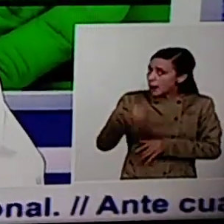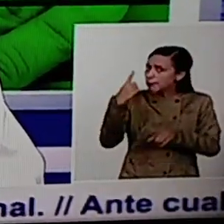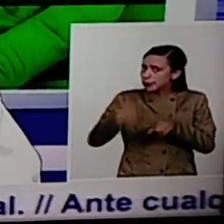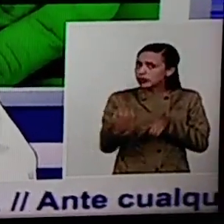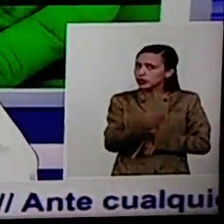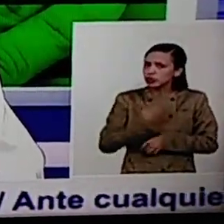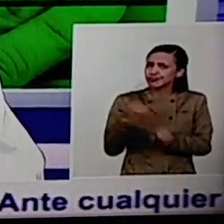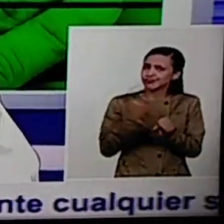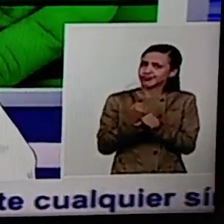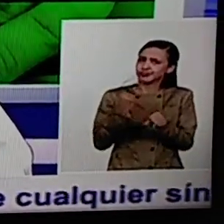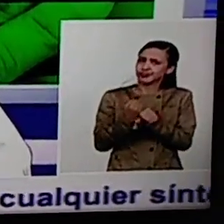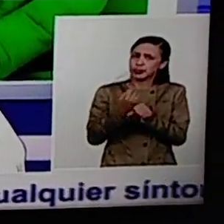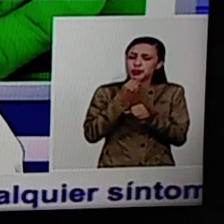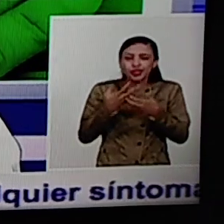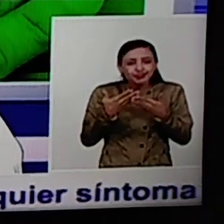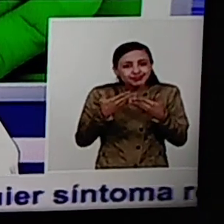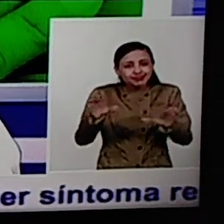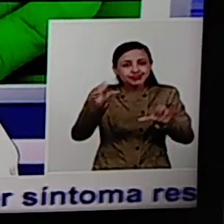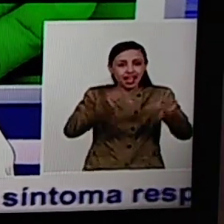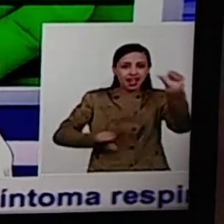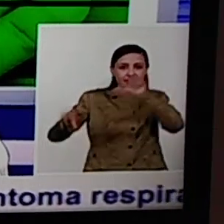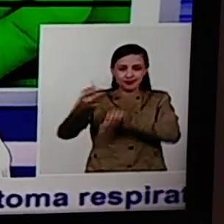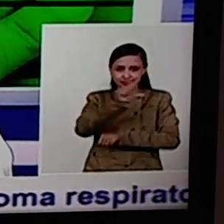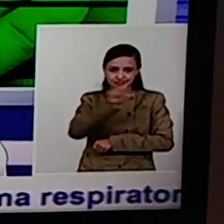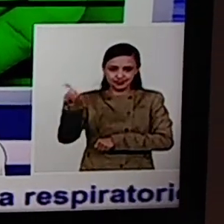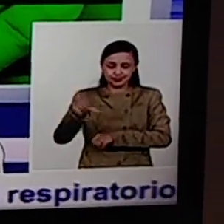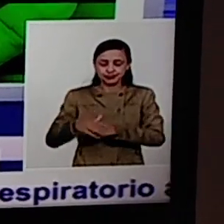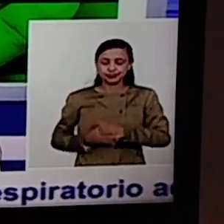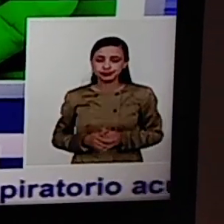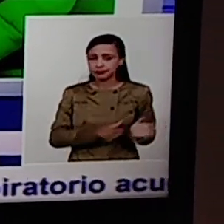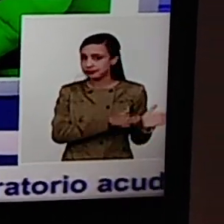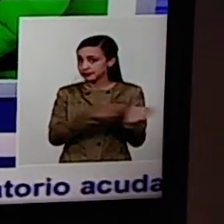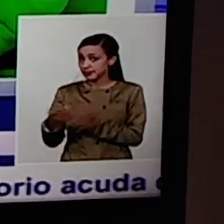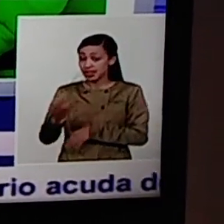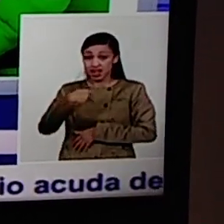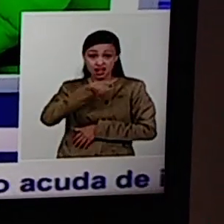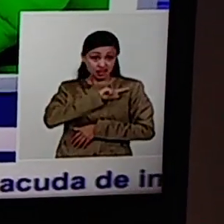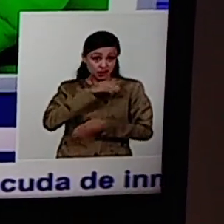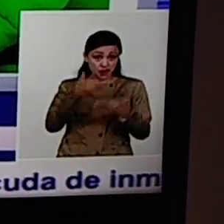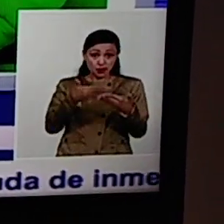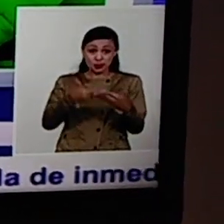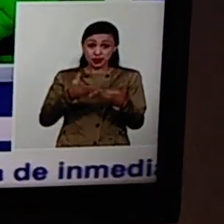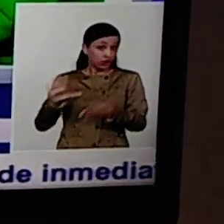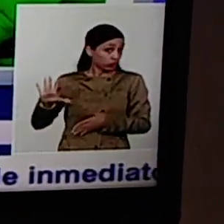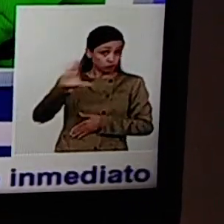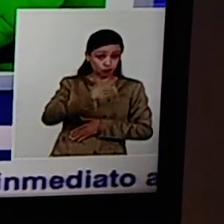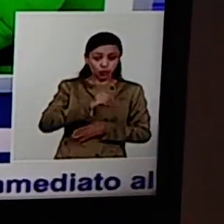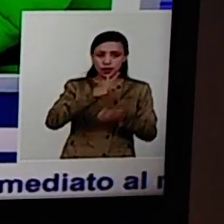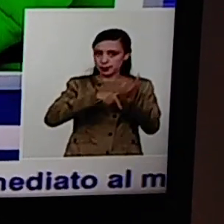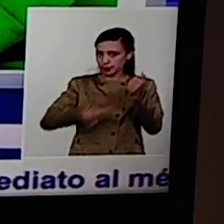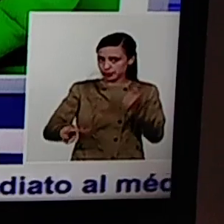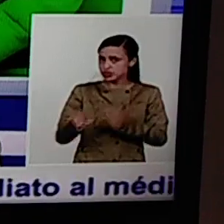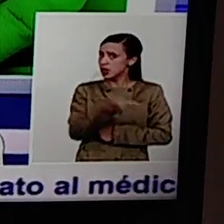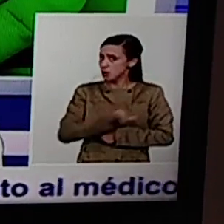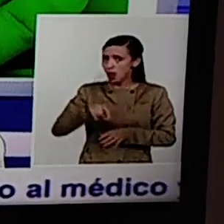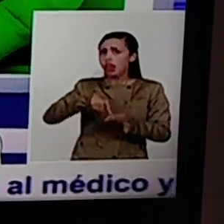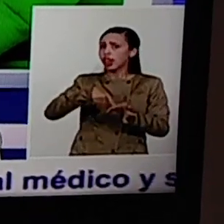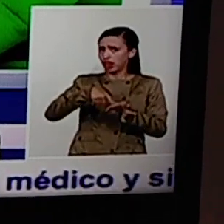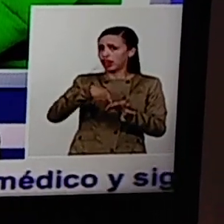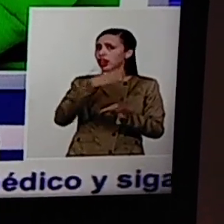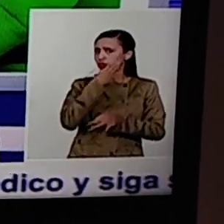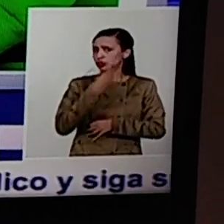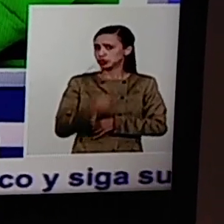el diagnóstico. Ayer nuevamente se procesaron muestras de todas las provincias y del municipio especial Isla